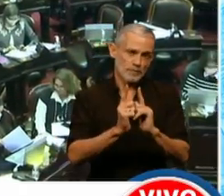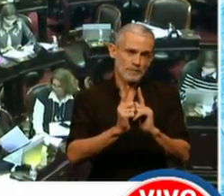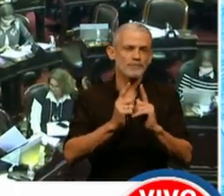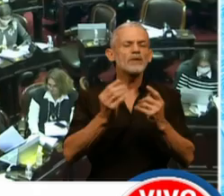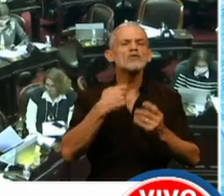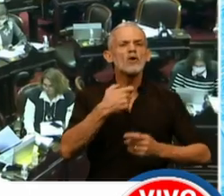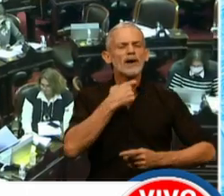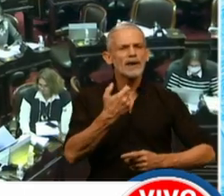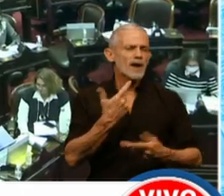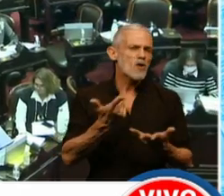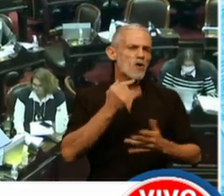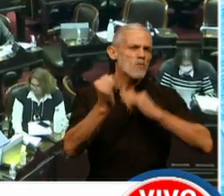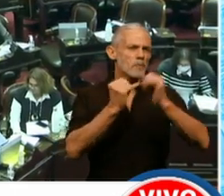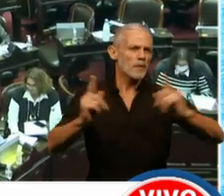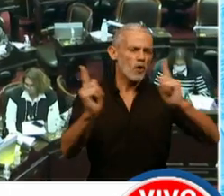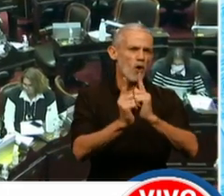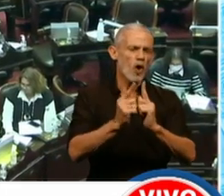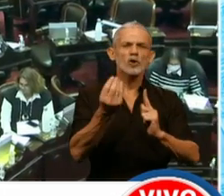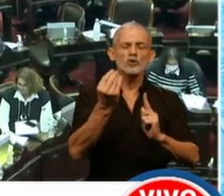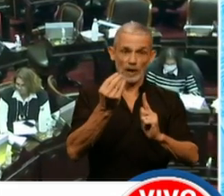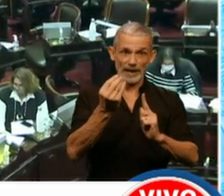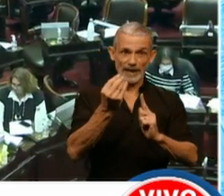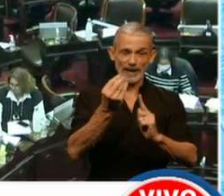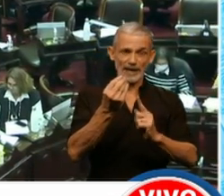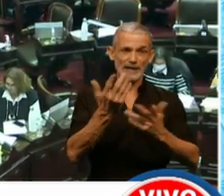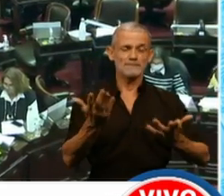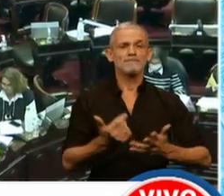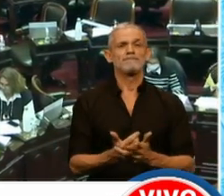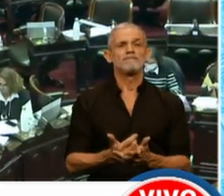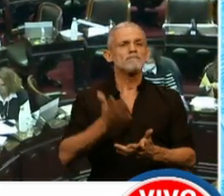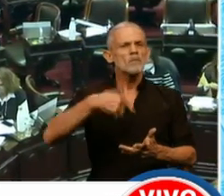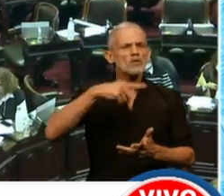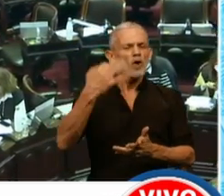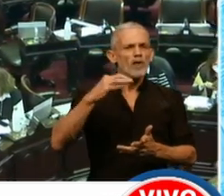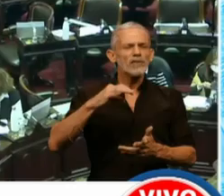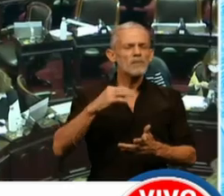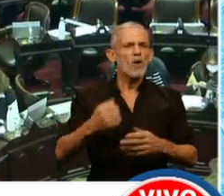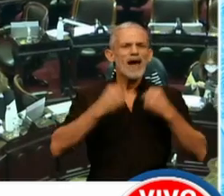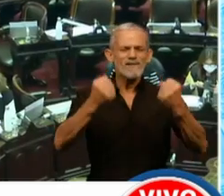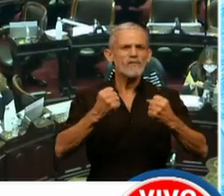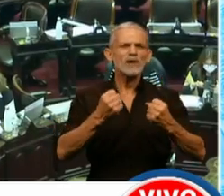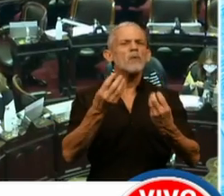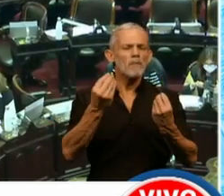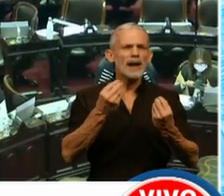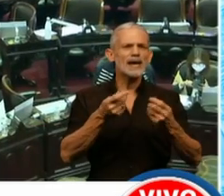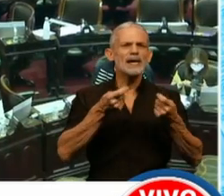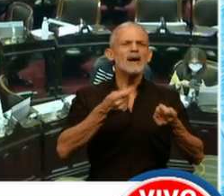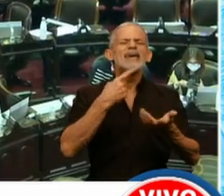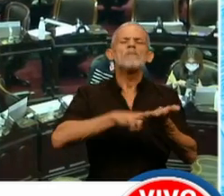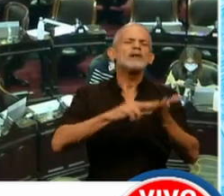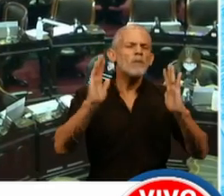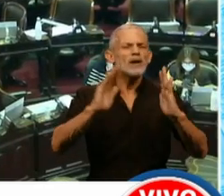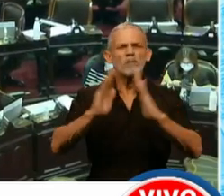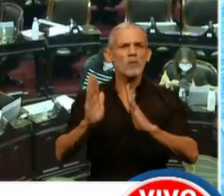quiero sintetizar diciendo que tenemos que poner el esfuerzo en disminuir la presión tributaria y